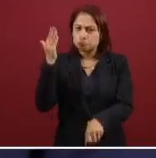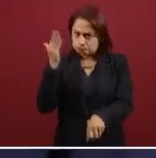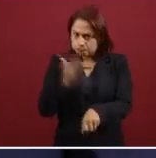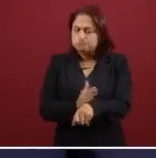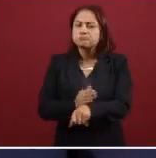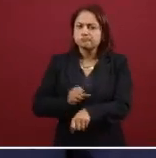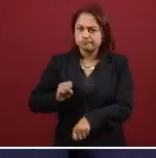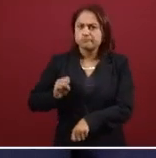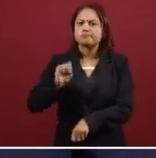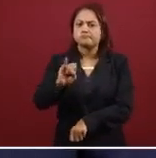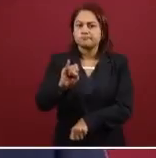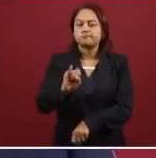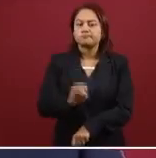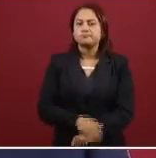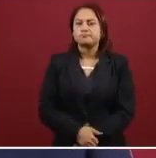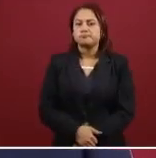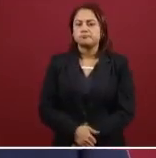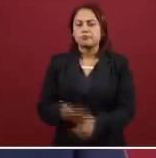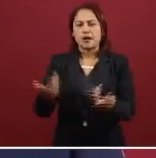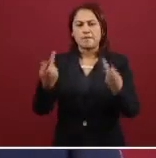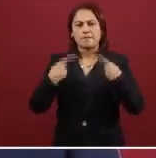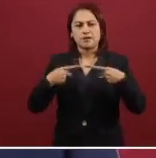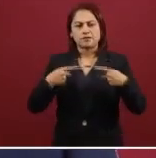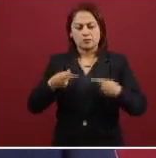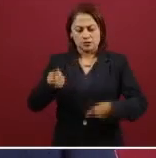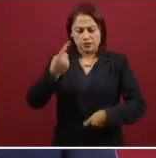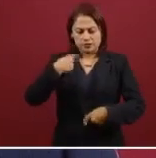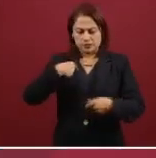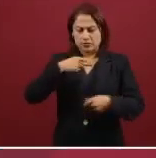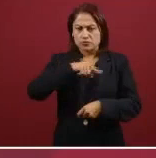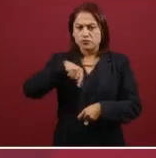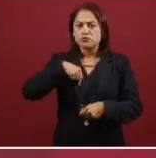La gente confía en nosotros.